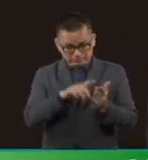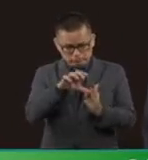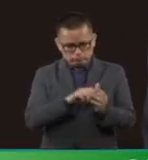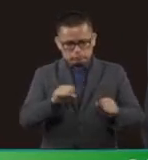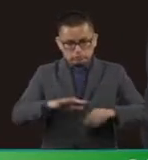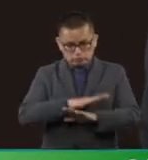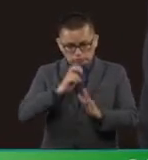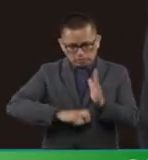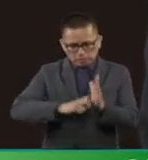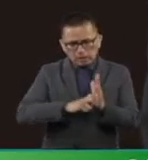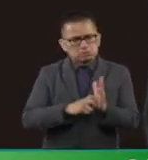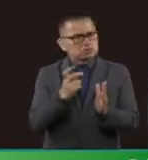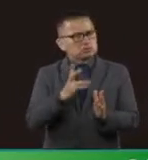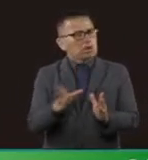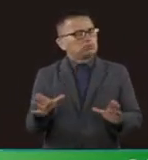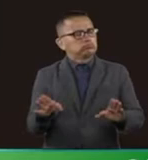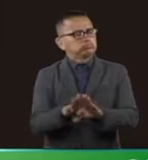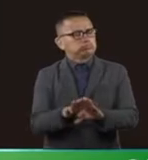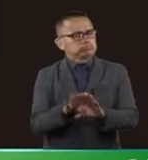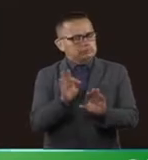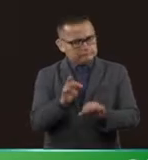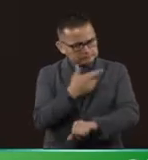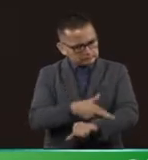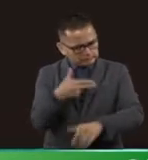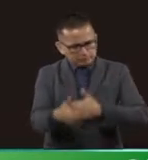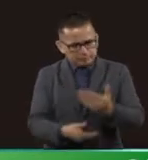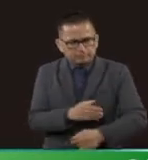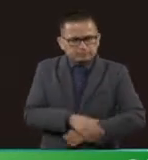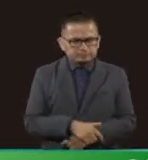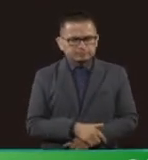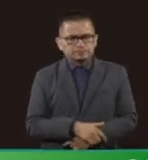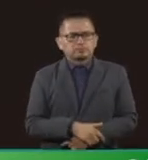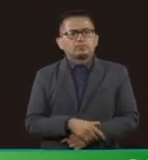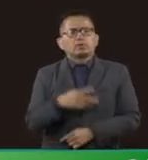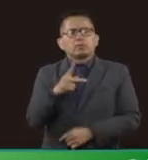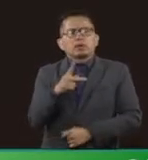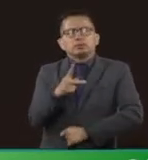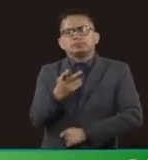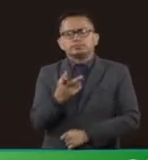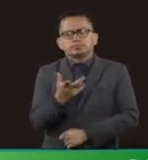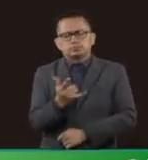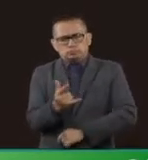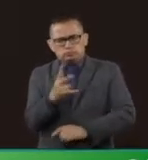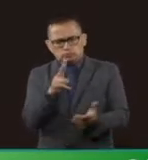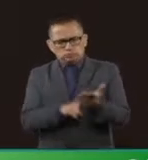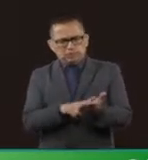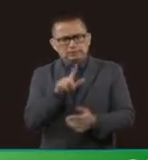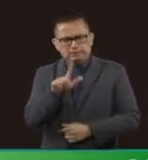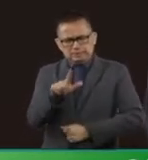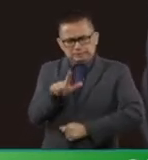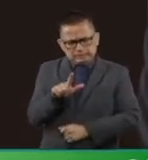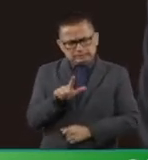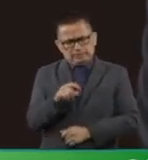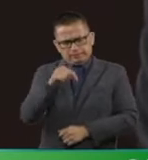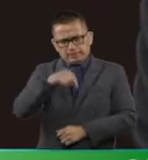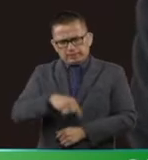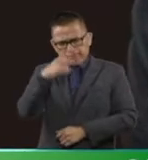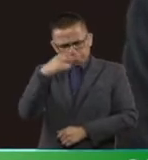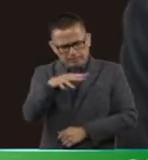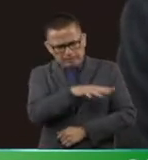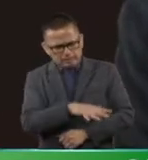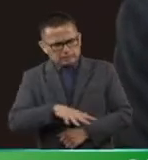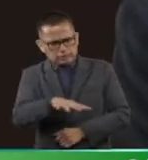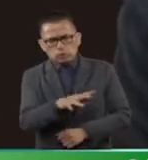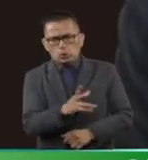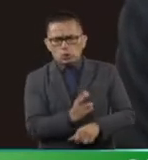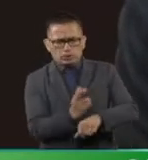de 2017, los empresarios de México, en el Monumento a la Revolución,